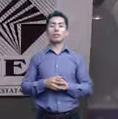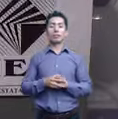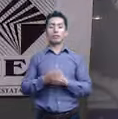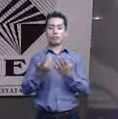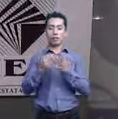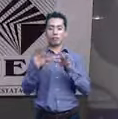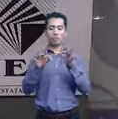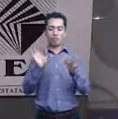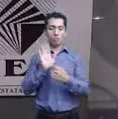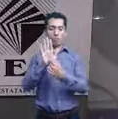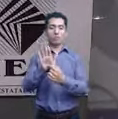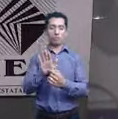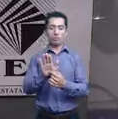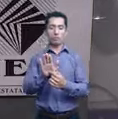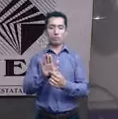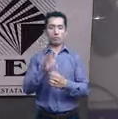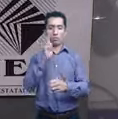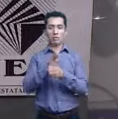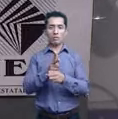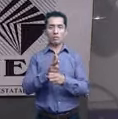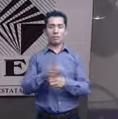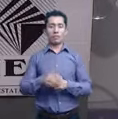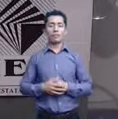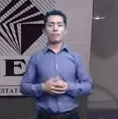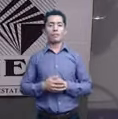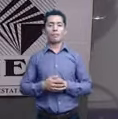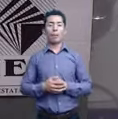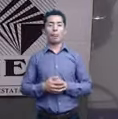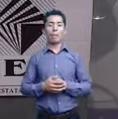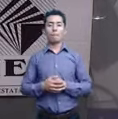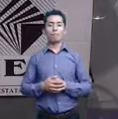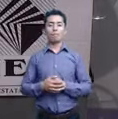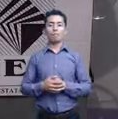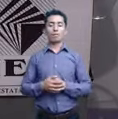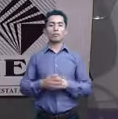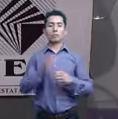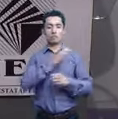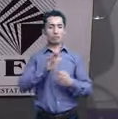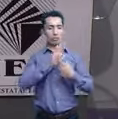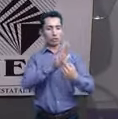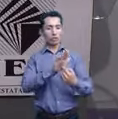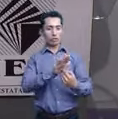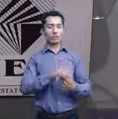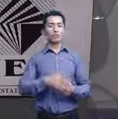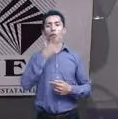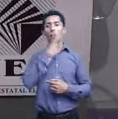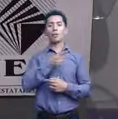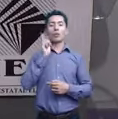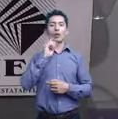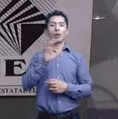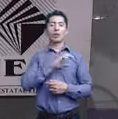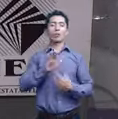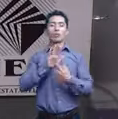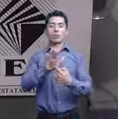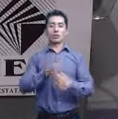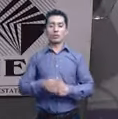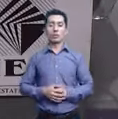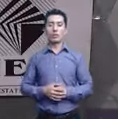desdoblamos, les muestro a la cámara. Le muestro a los candidatos, candidatas.